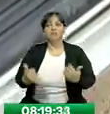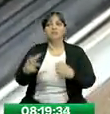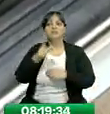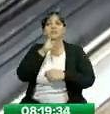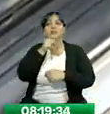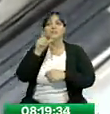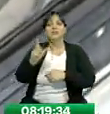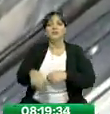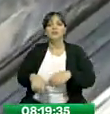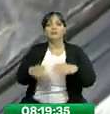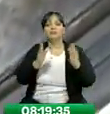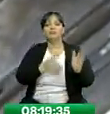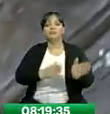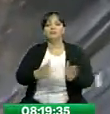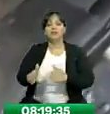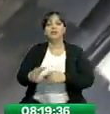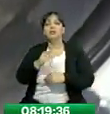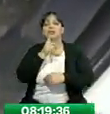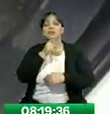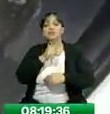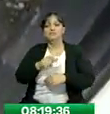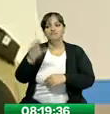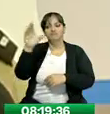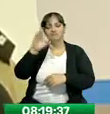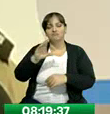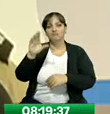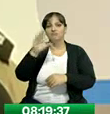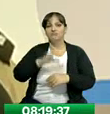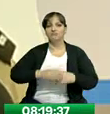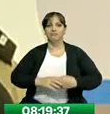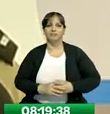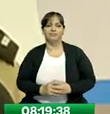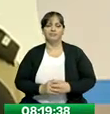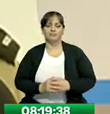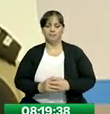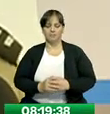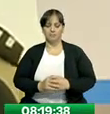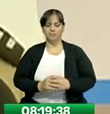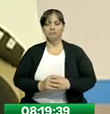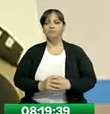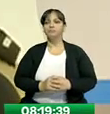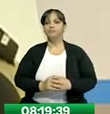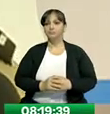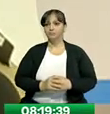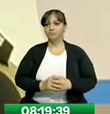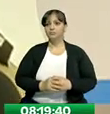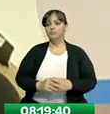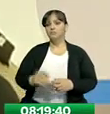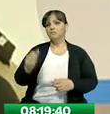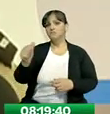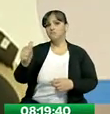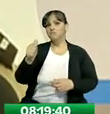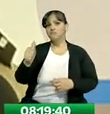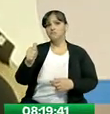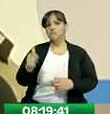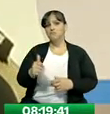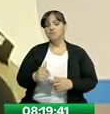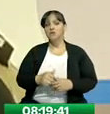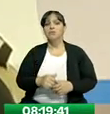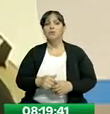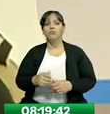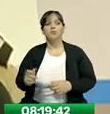de este acontecimiento los organizadores de este evento no nos acercaron para dar una solución o